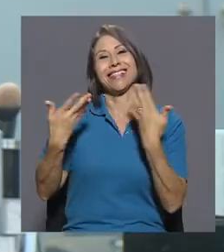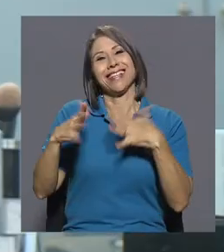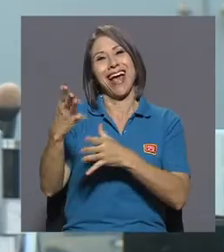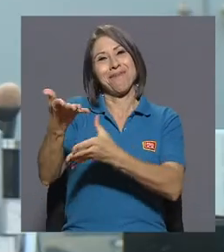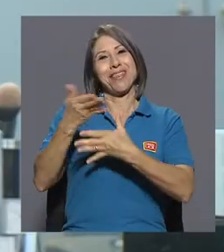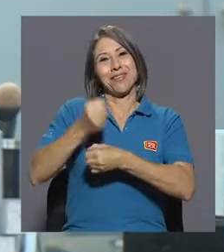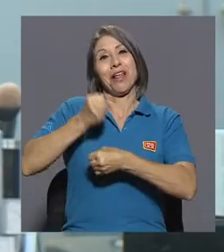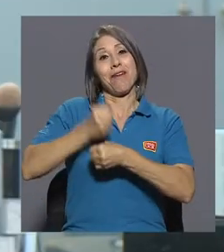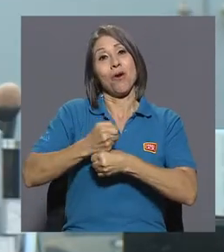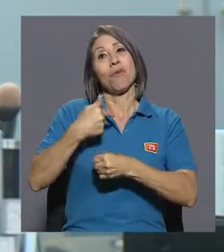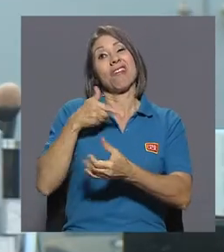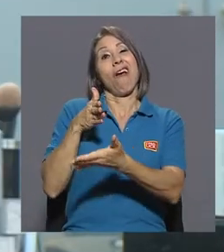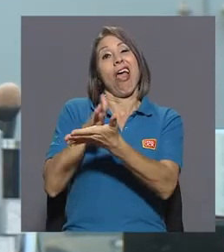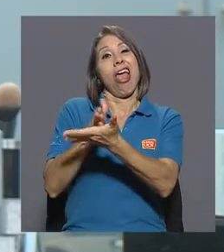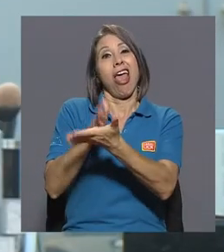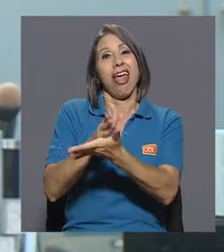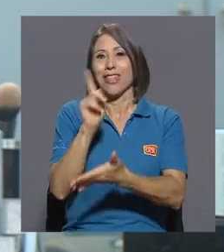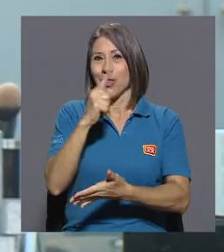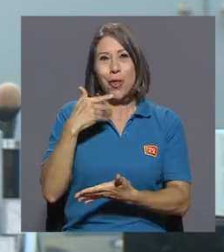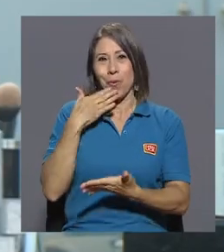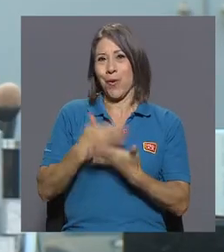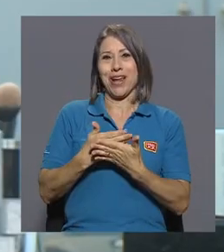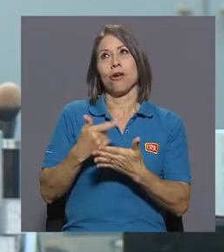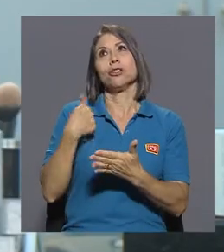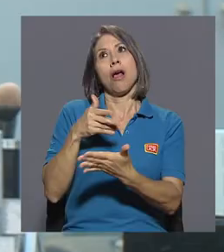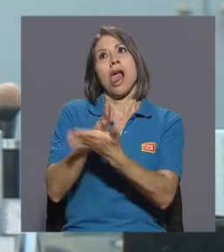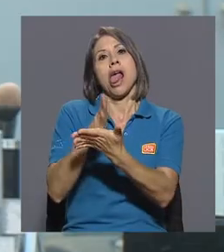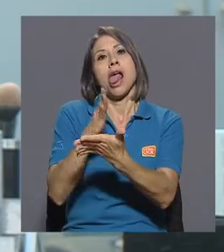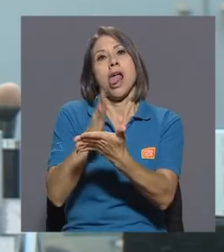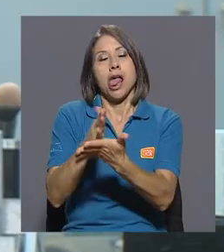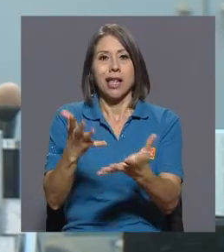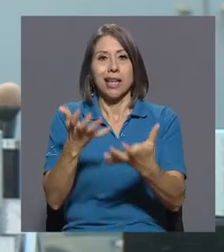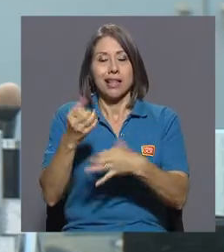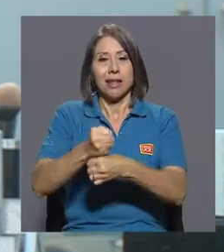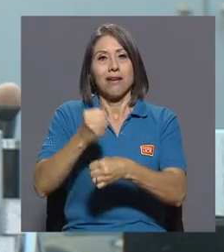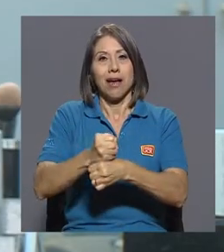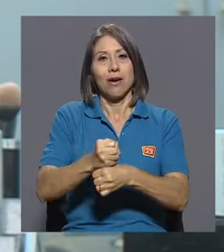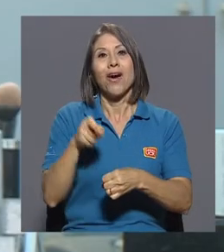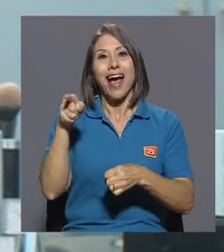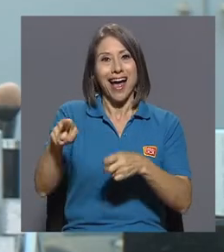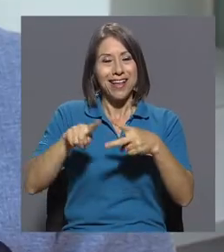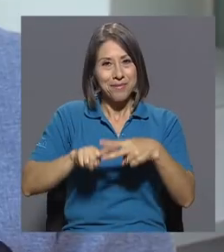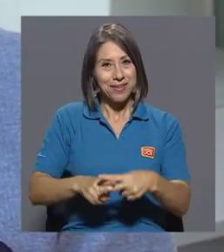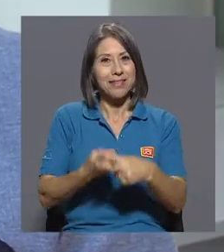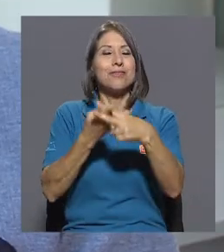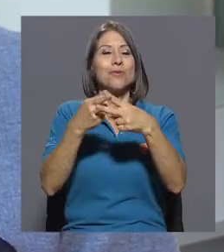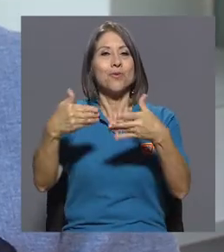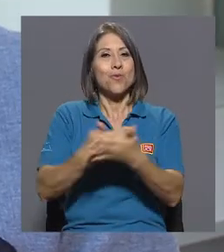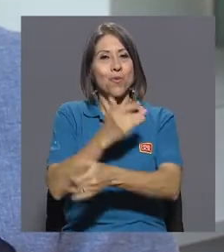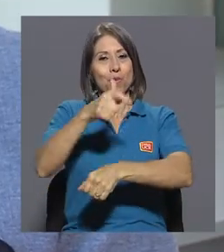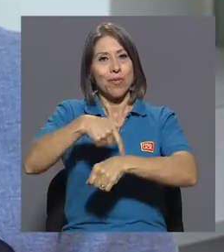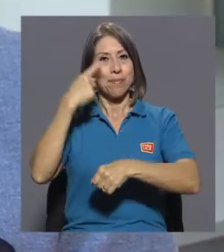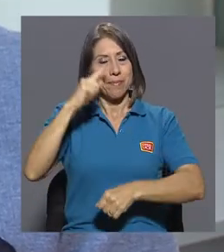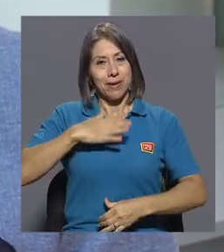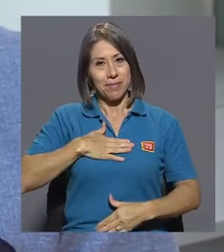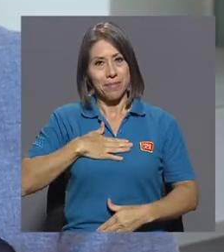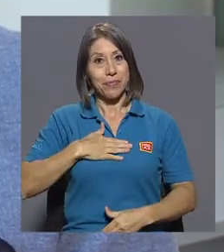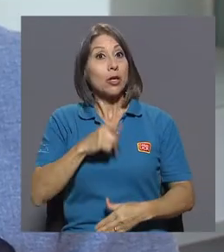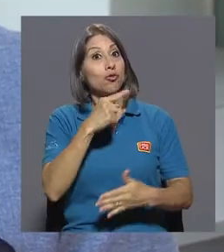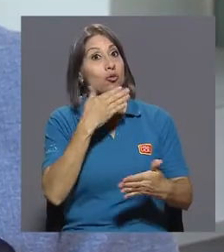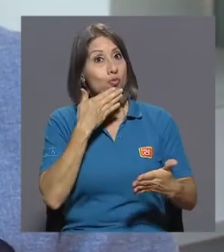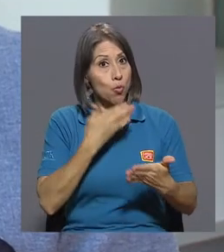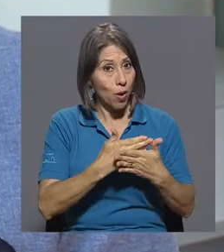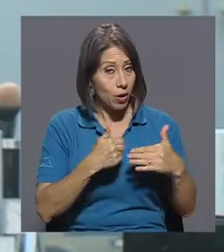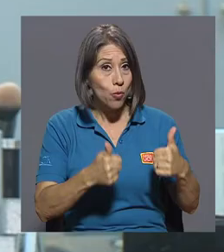No por bueno, por necio, pues ya tienen el trabajo. Entonces sí, ahí empezó una nueva etapa para mí porque... Todo muy bueno, Ángel. Eso todo me muy da